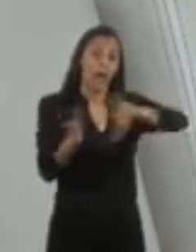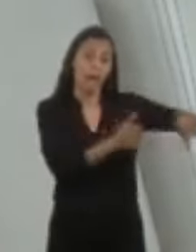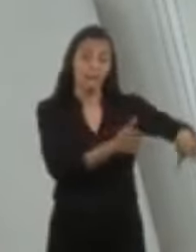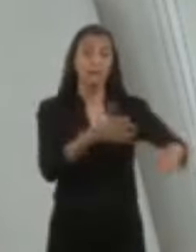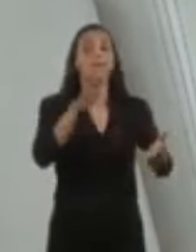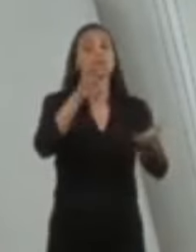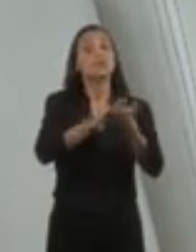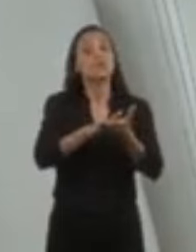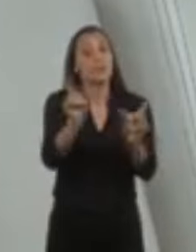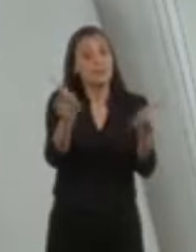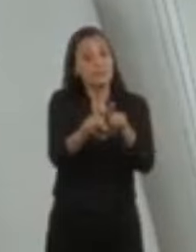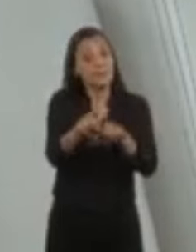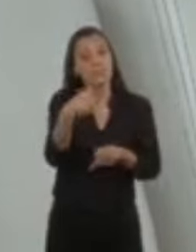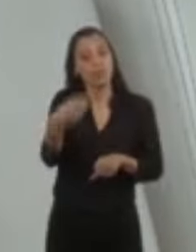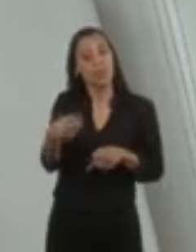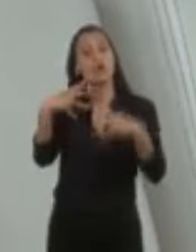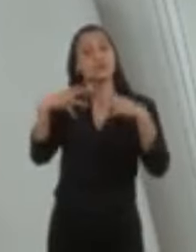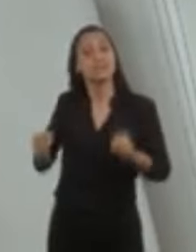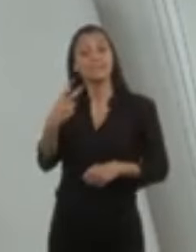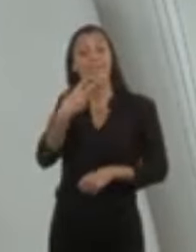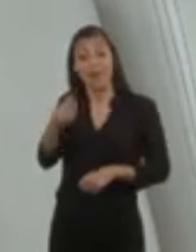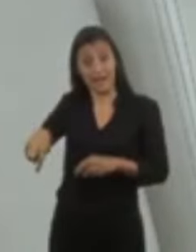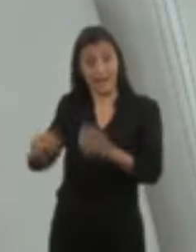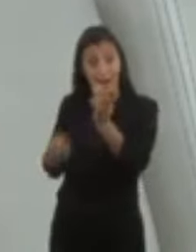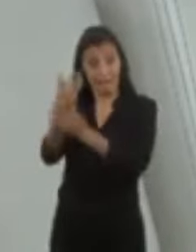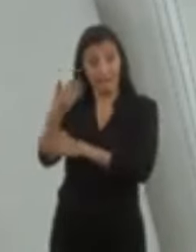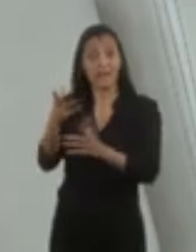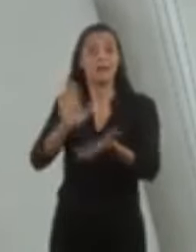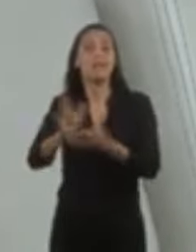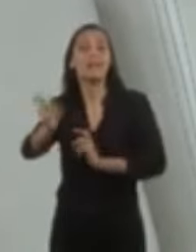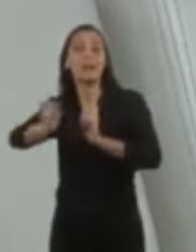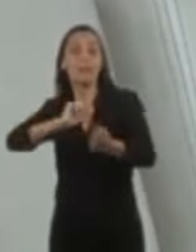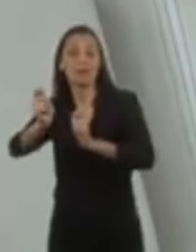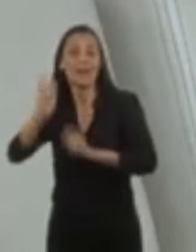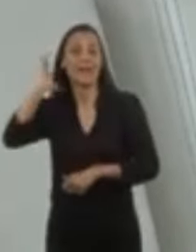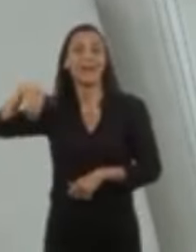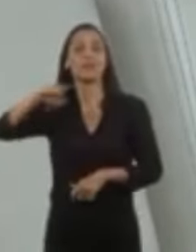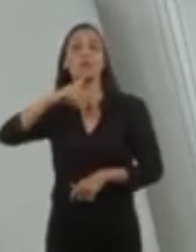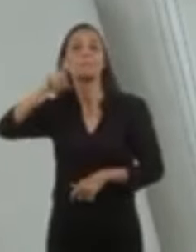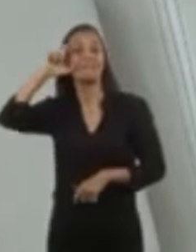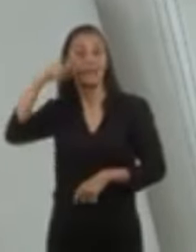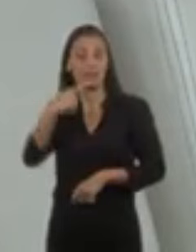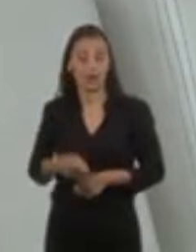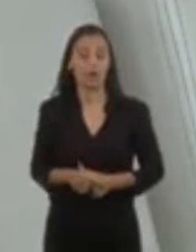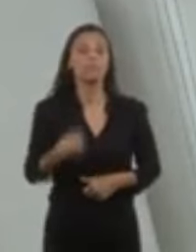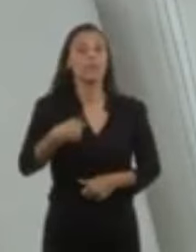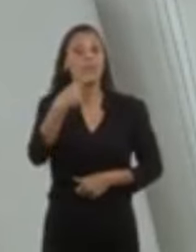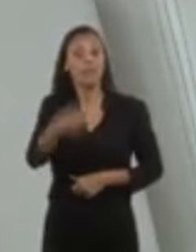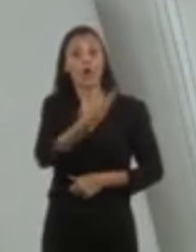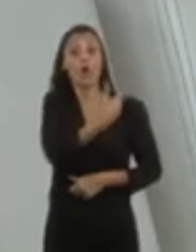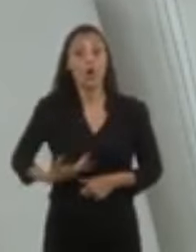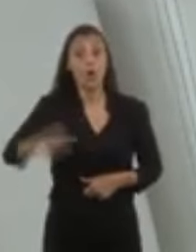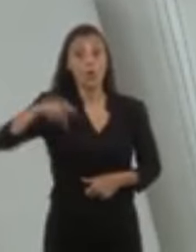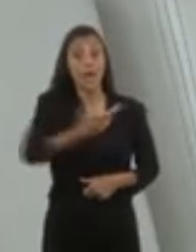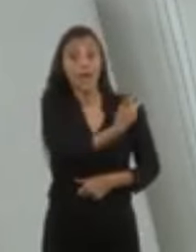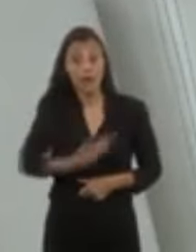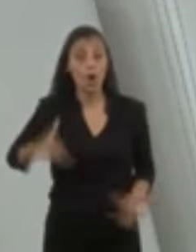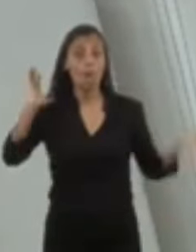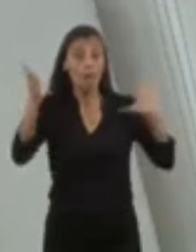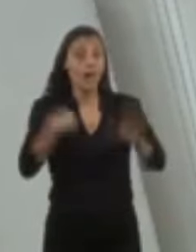propósito de lo que dijo el secretario de energía esta mañana en el reportaje con radio mitre eh dijo que el gobierno de Javier milei